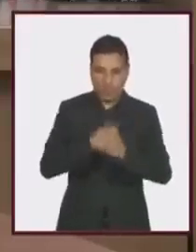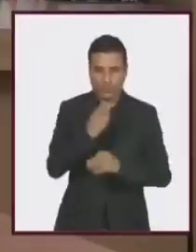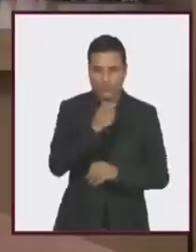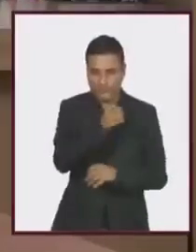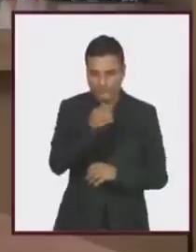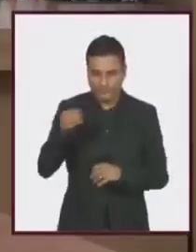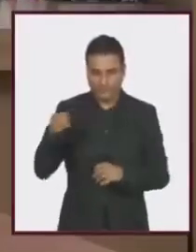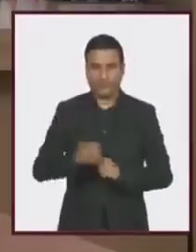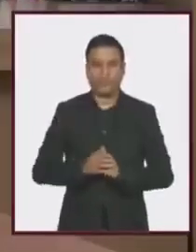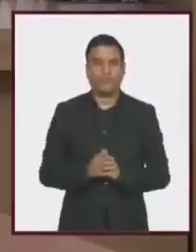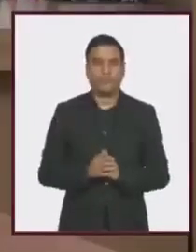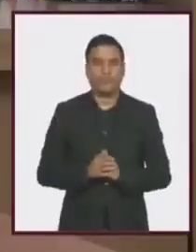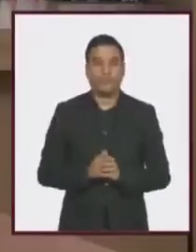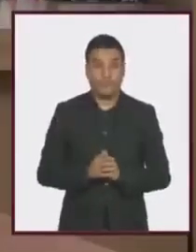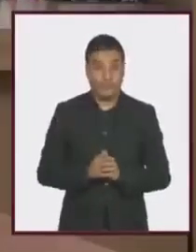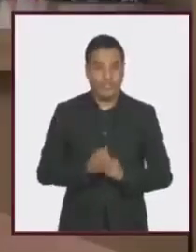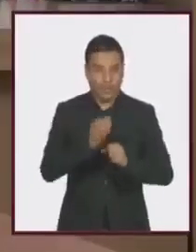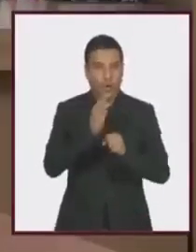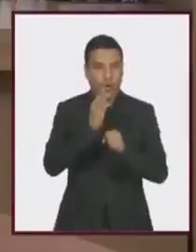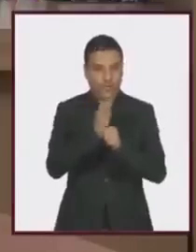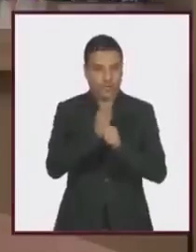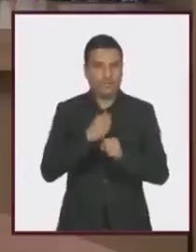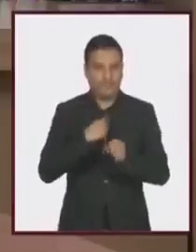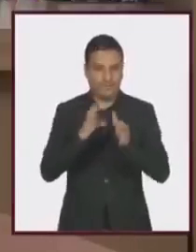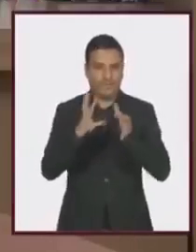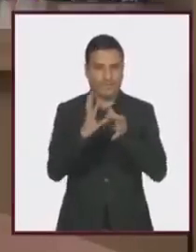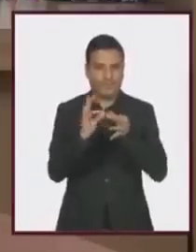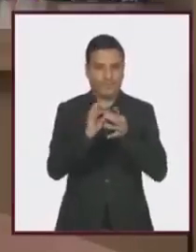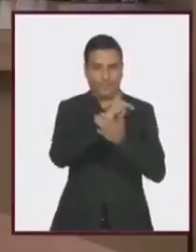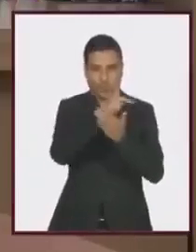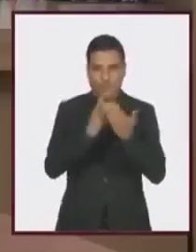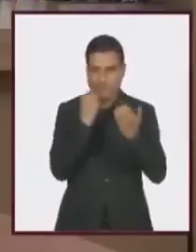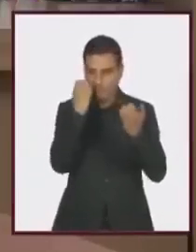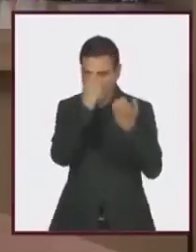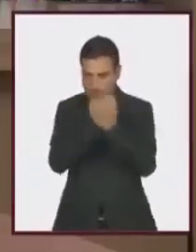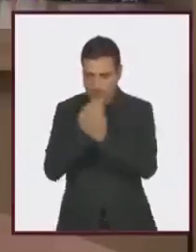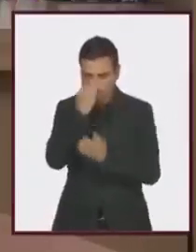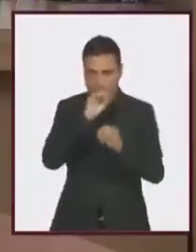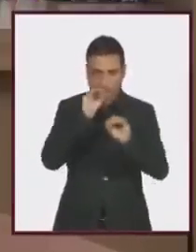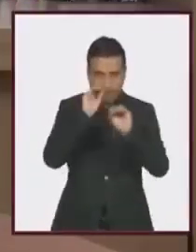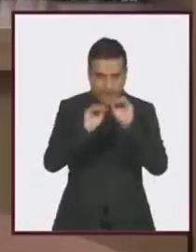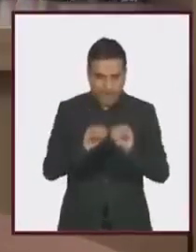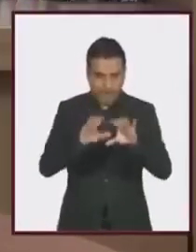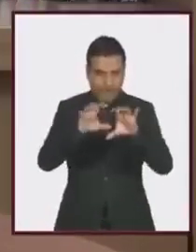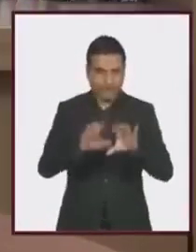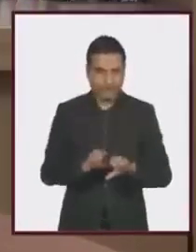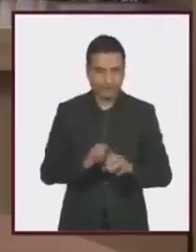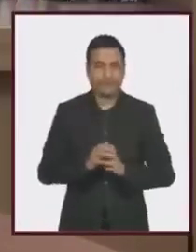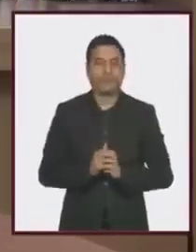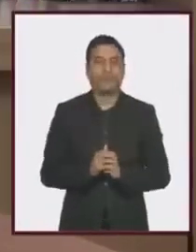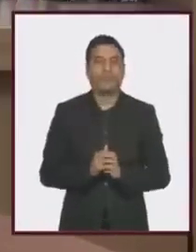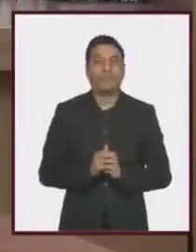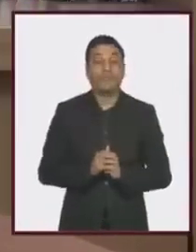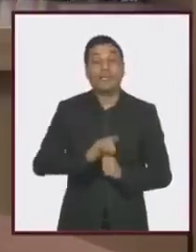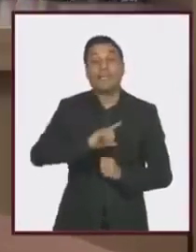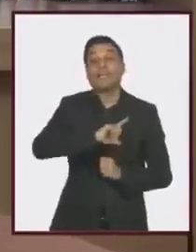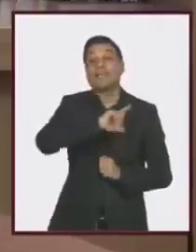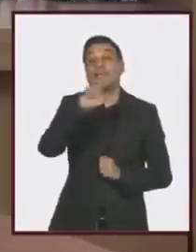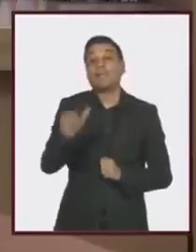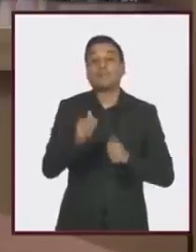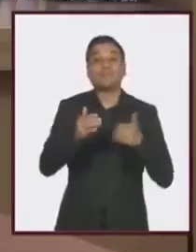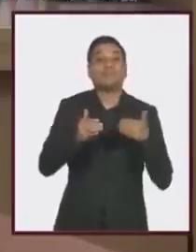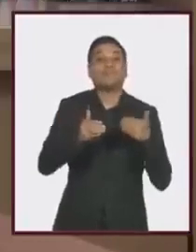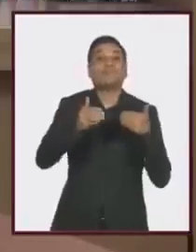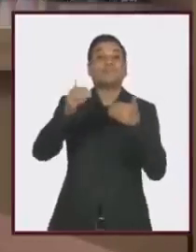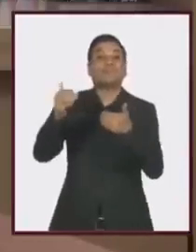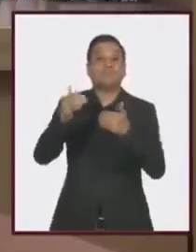en la construcción del programa analítico. Posteriormente, y esto es algo que todavía no iniciamos en el trabajo que se